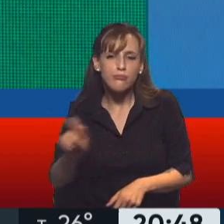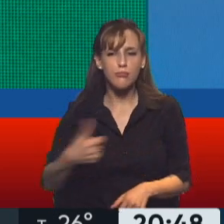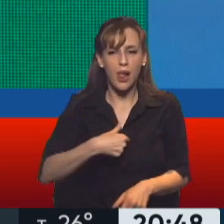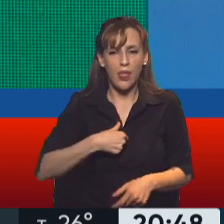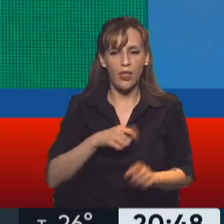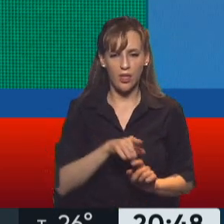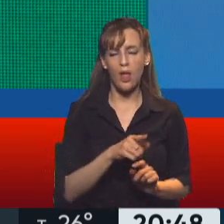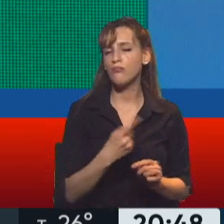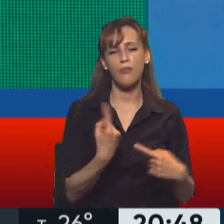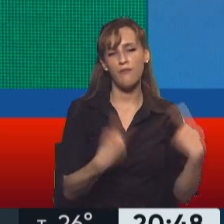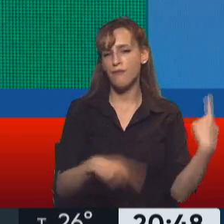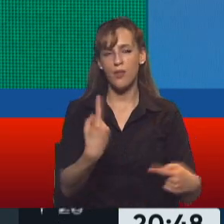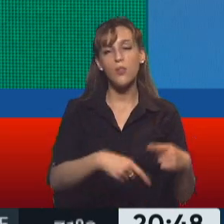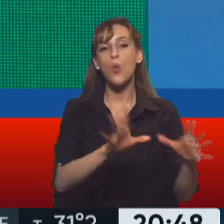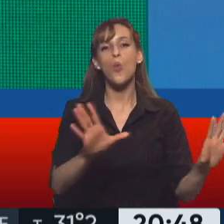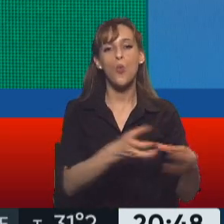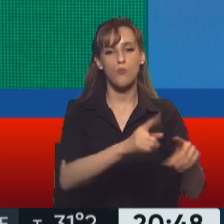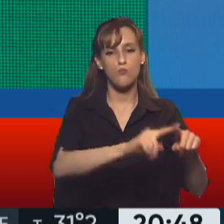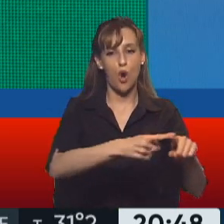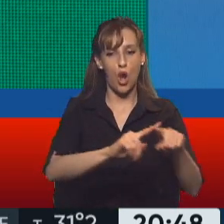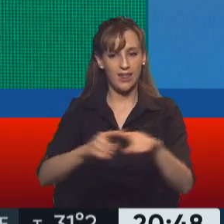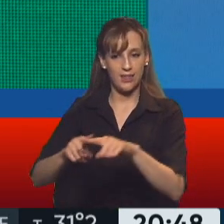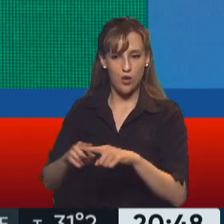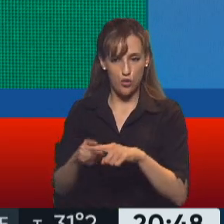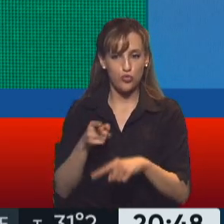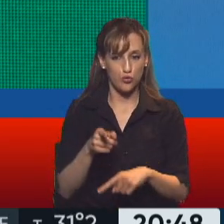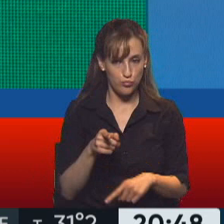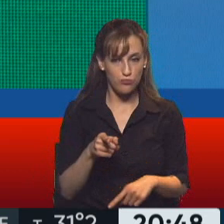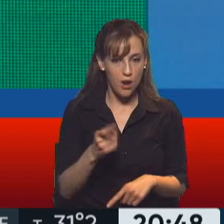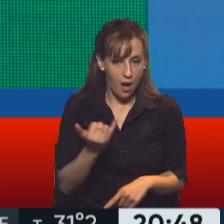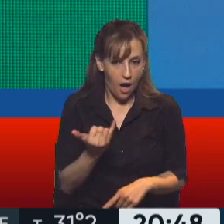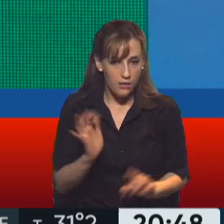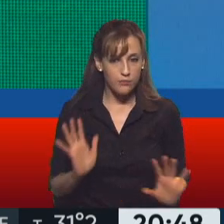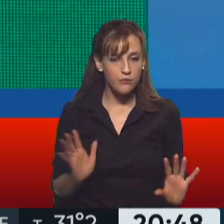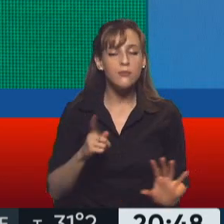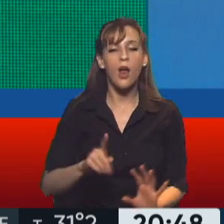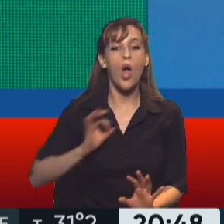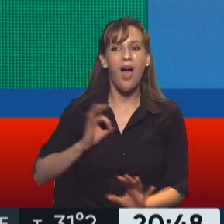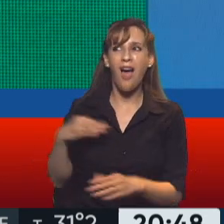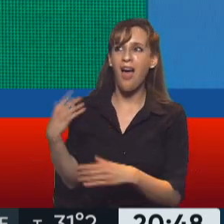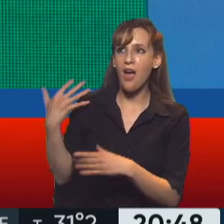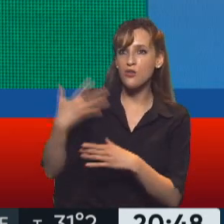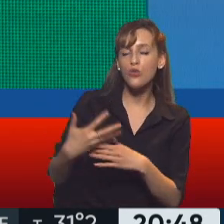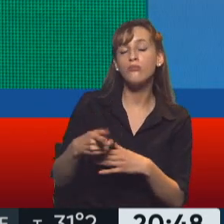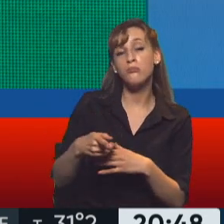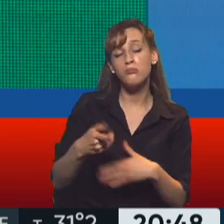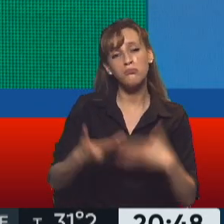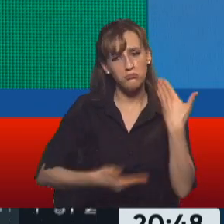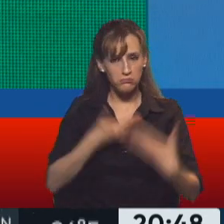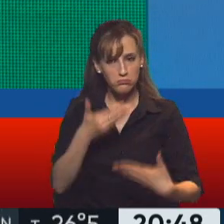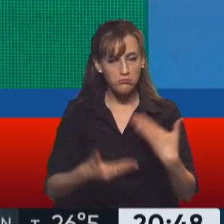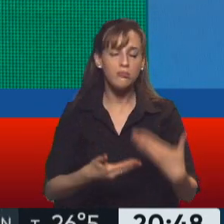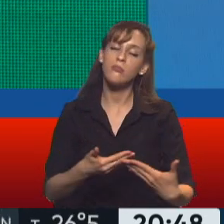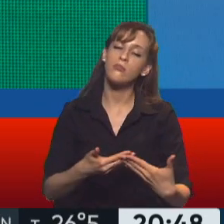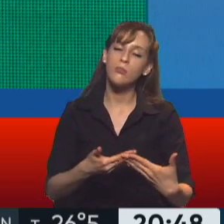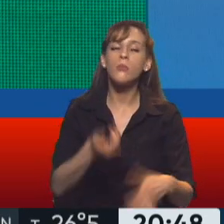diversos signos políticos, ¿no? Tiene reservas importantes, pero en los últimos años ha avanzado bastante esta visión. Si